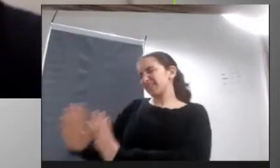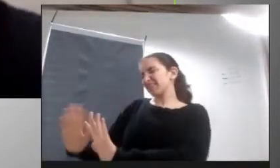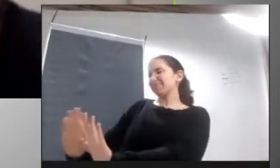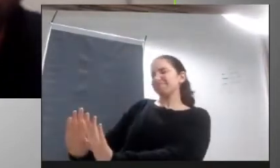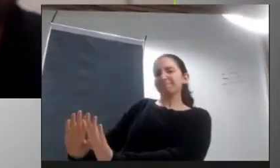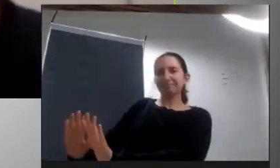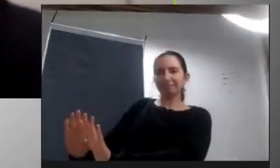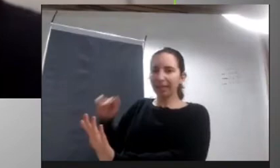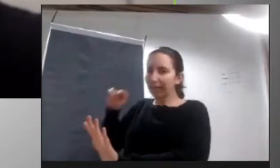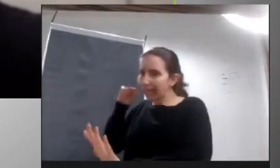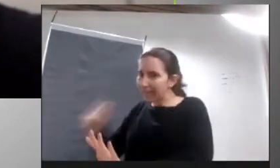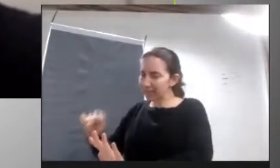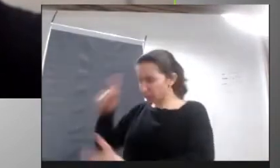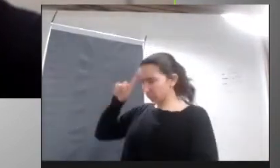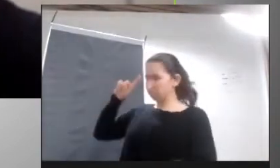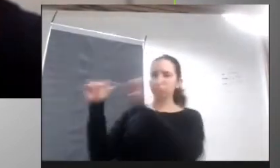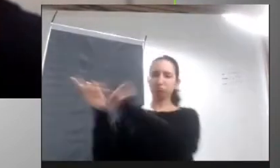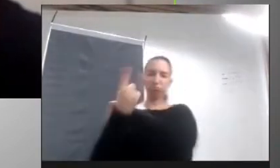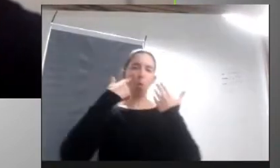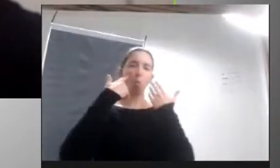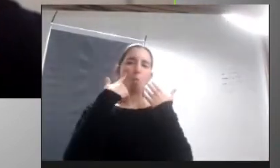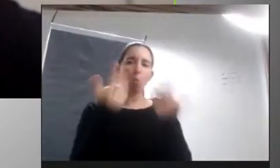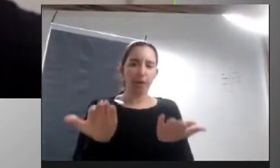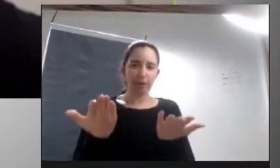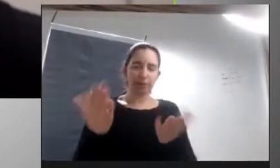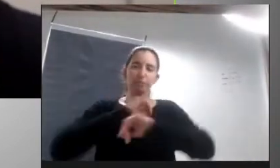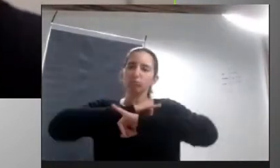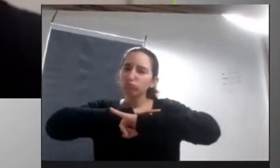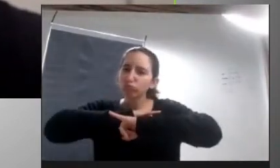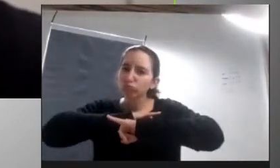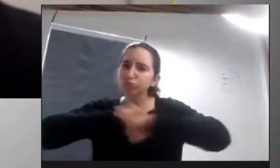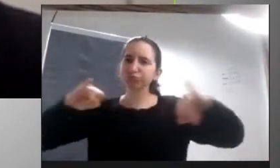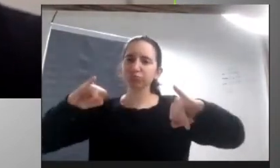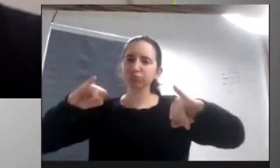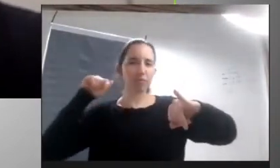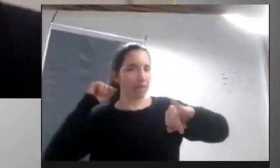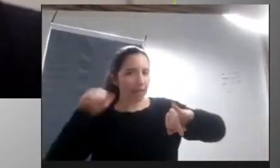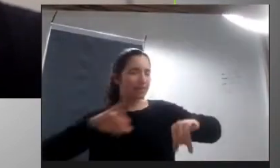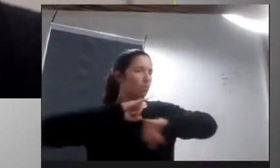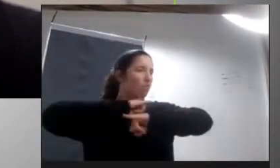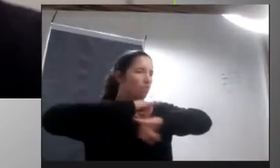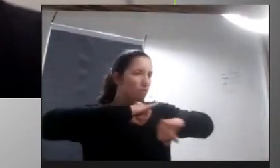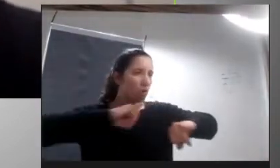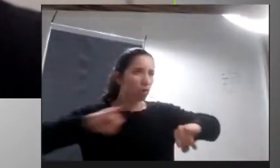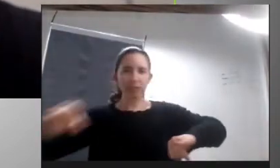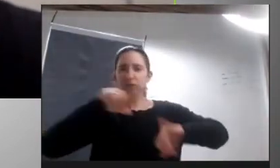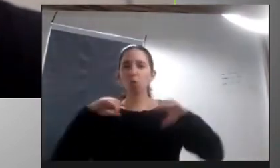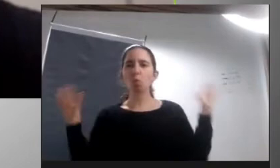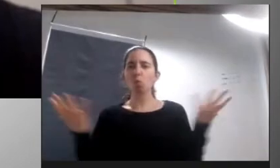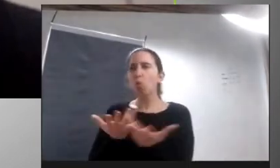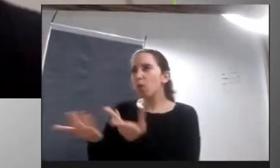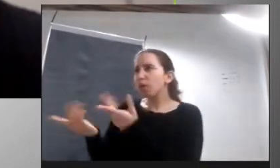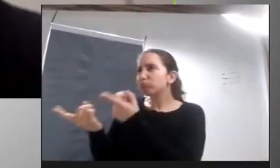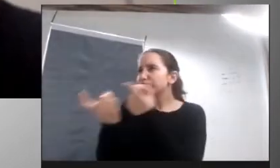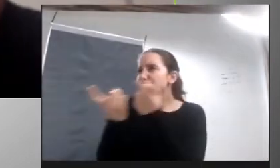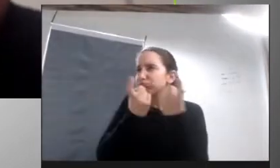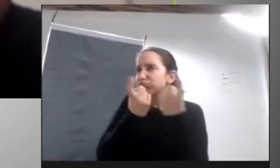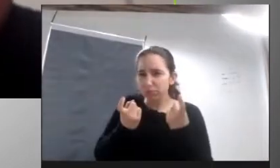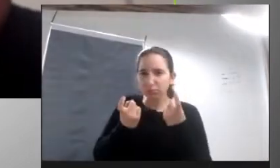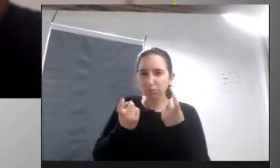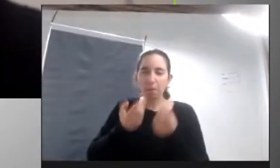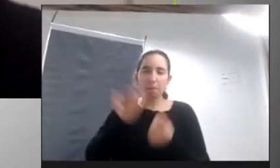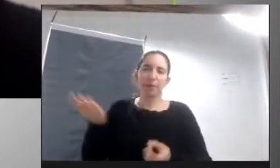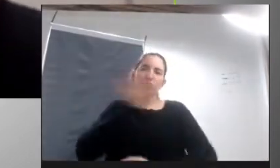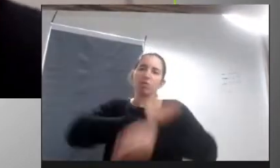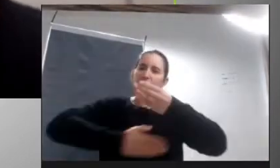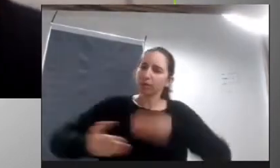Exigir que haya un cambio radical en las políticas del acceso de las personas intersex y de las personas